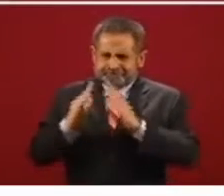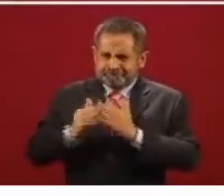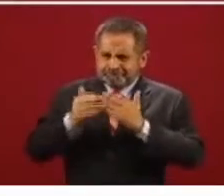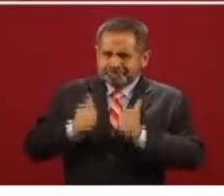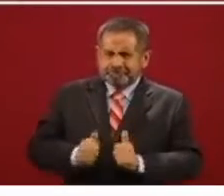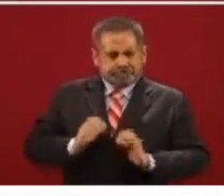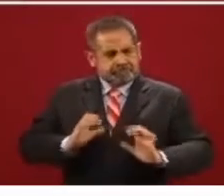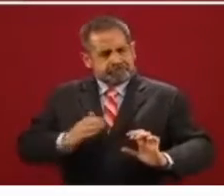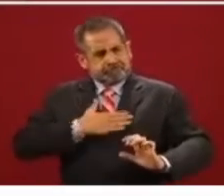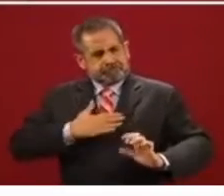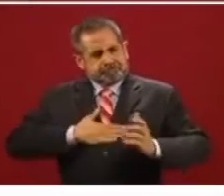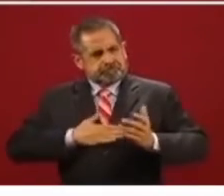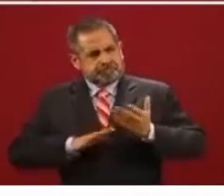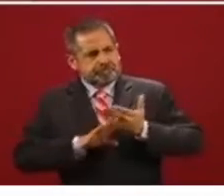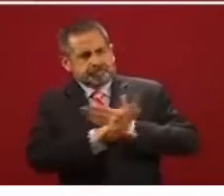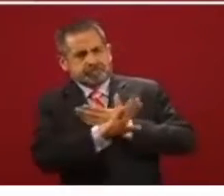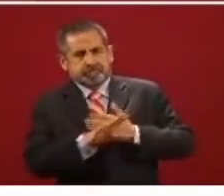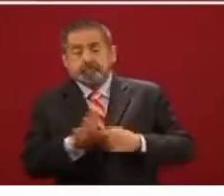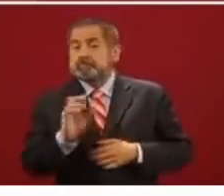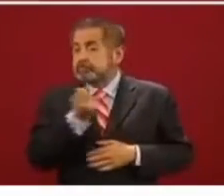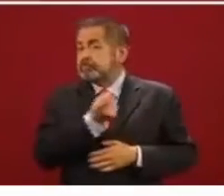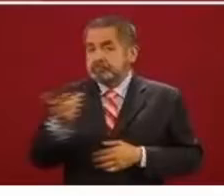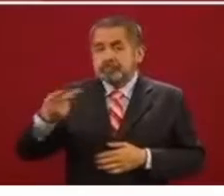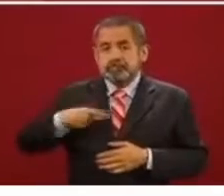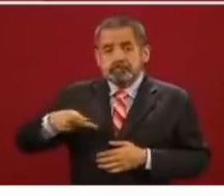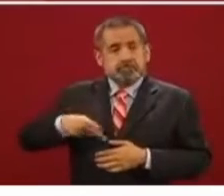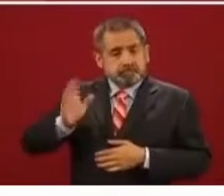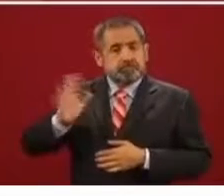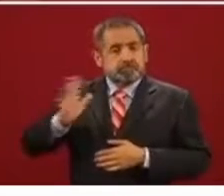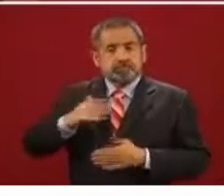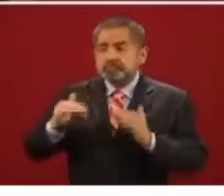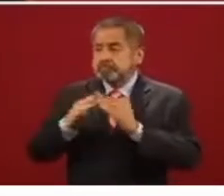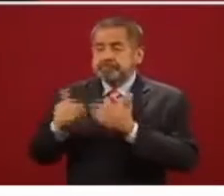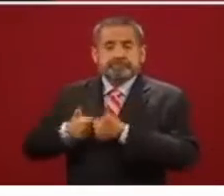Esa es una primera decisión que ya las personas están tomando, debo decir.